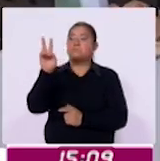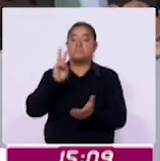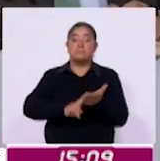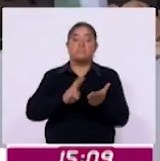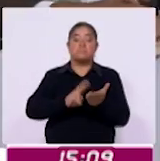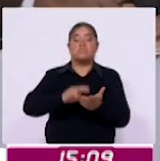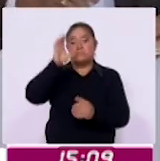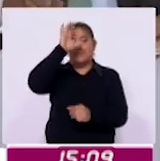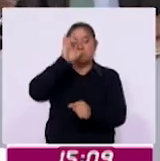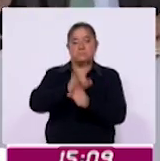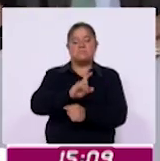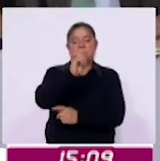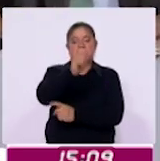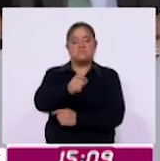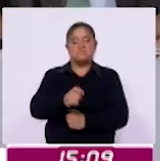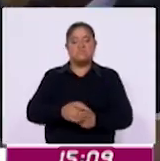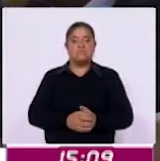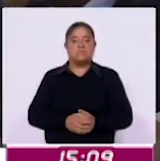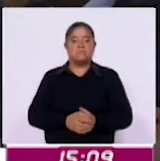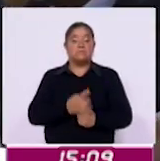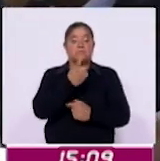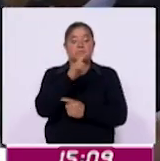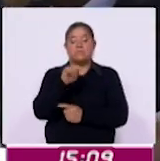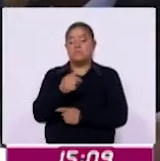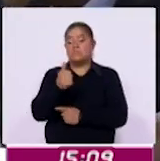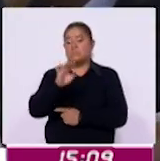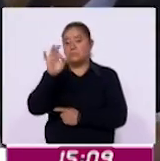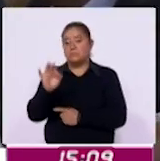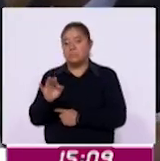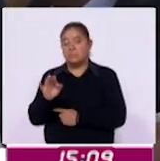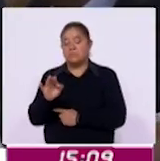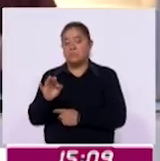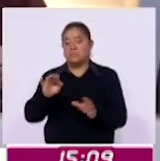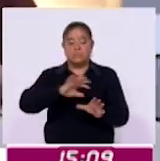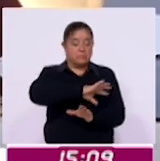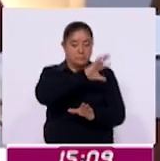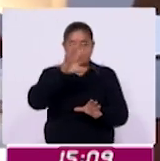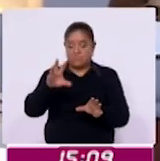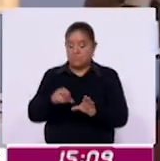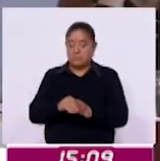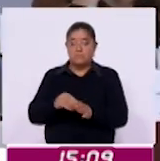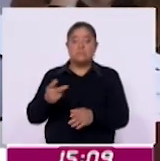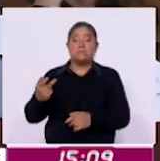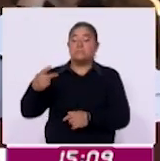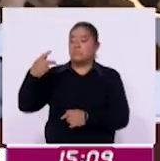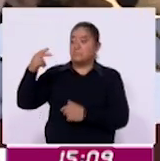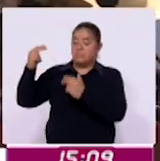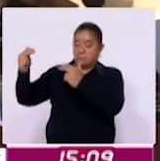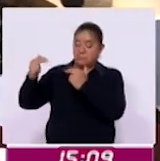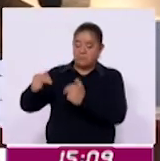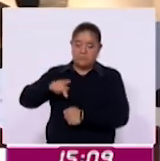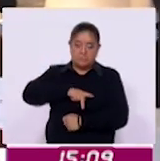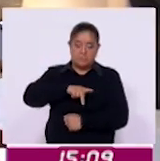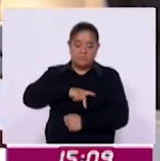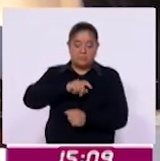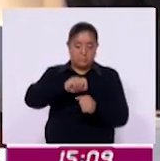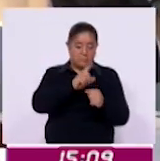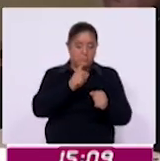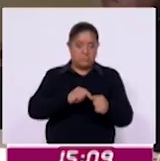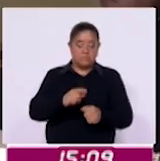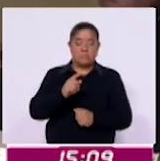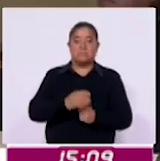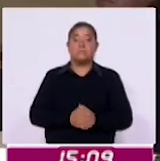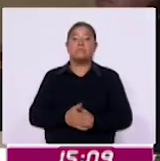que representa el 1.6% del total del patrimonio nacional, por lo que se convierte en la